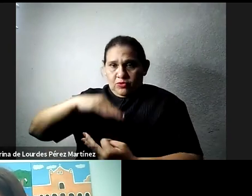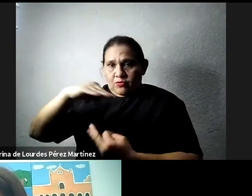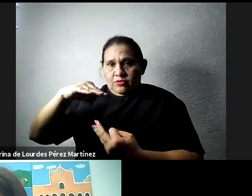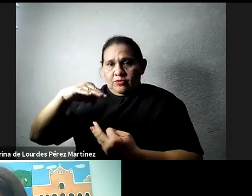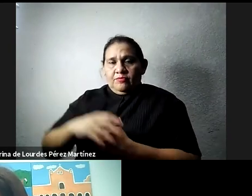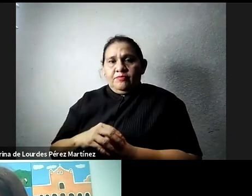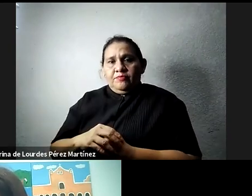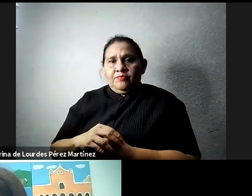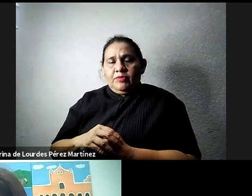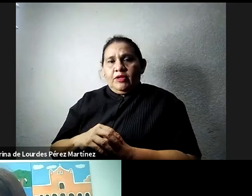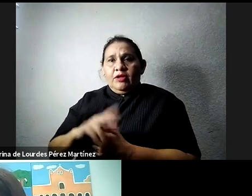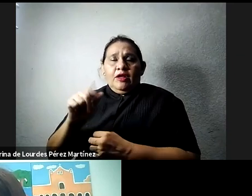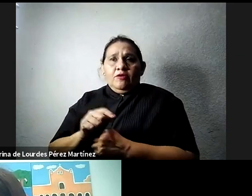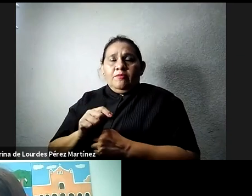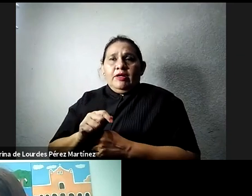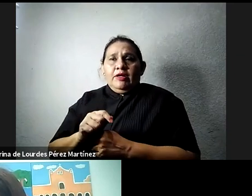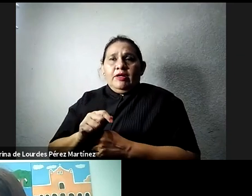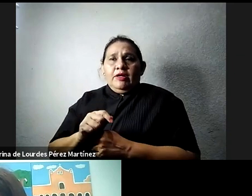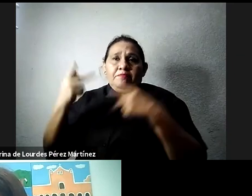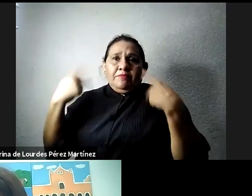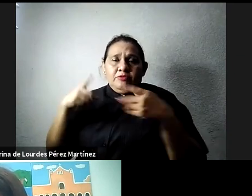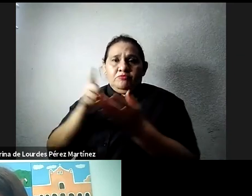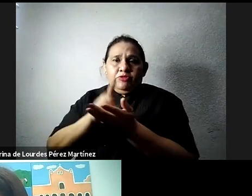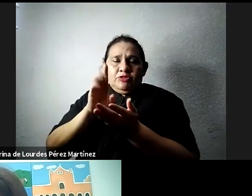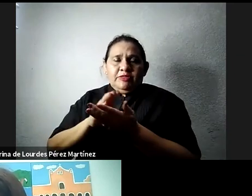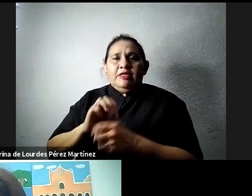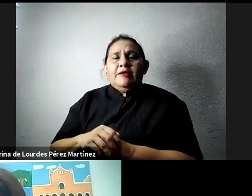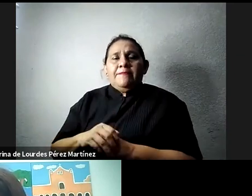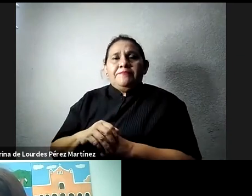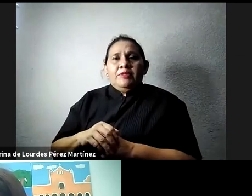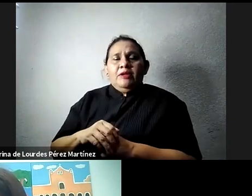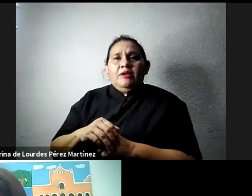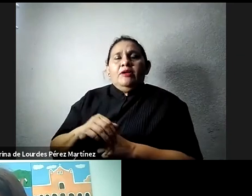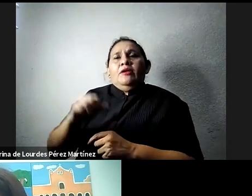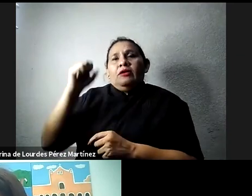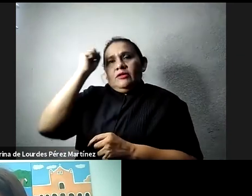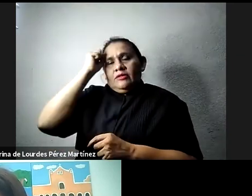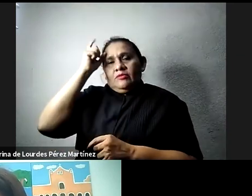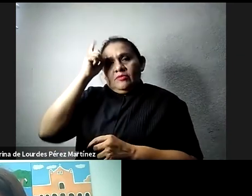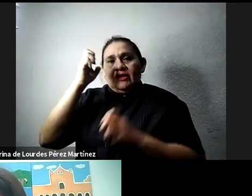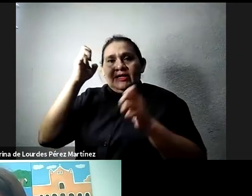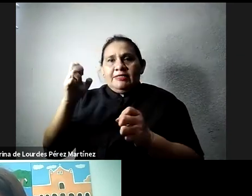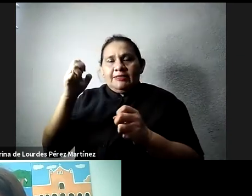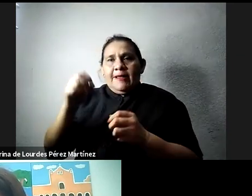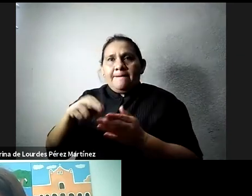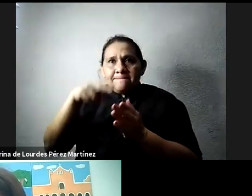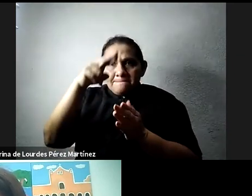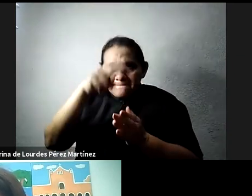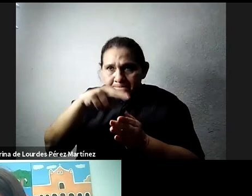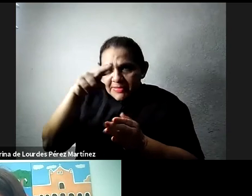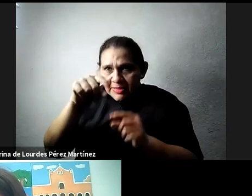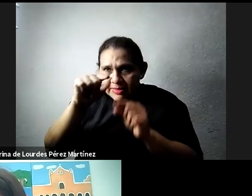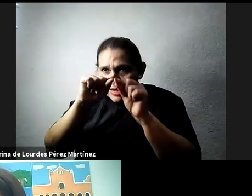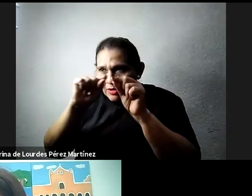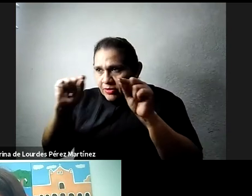las personas con discapacidad intelectual, ¿no? Que lo vimos, es que esté pintado la marca